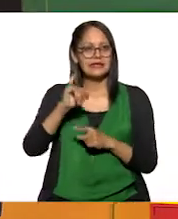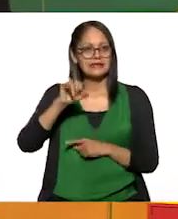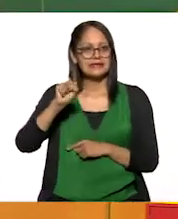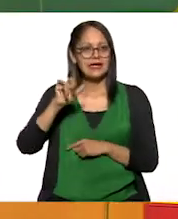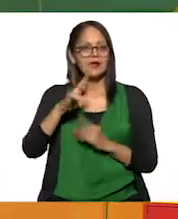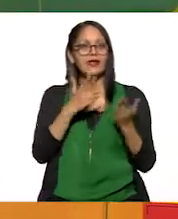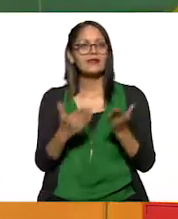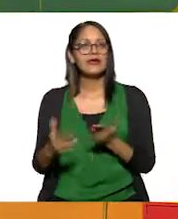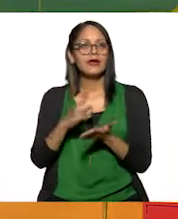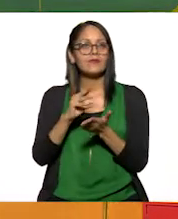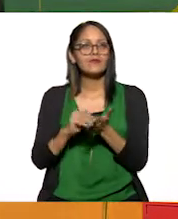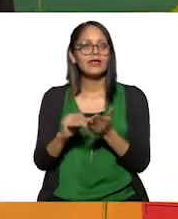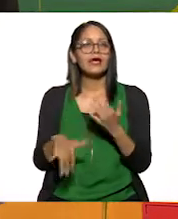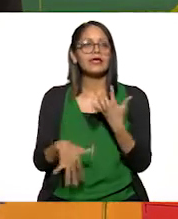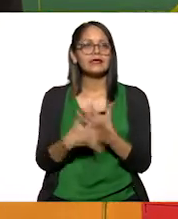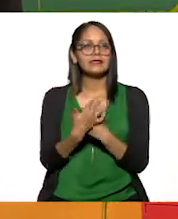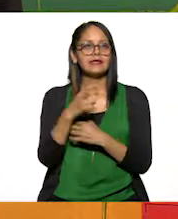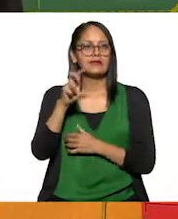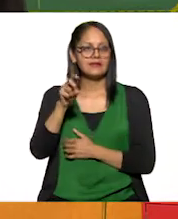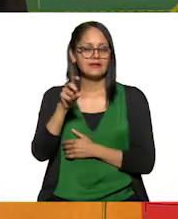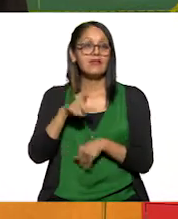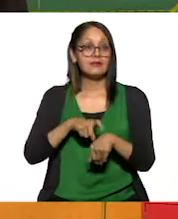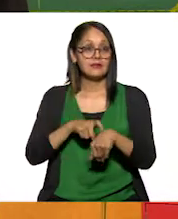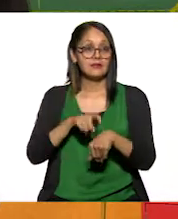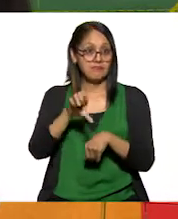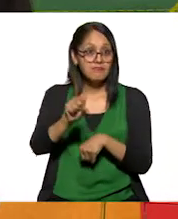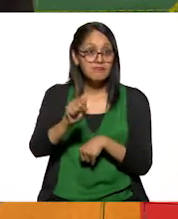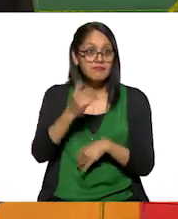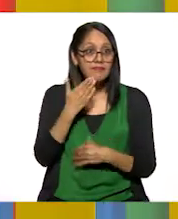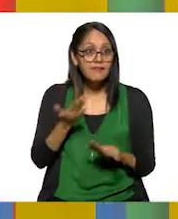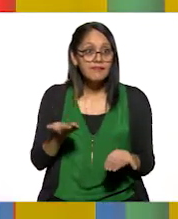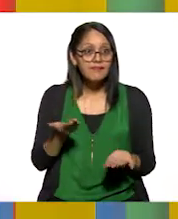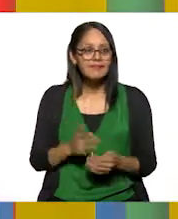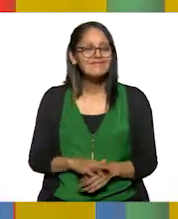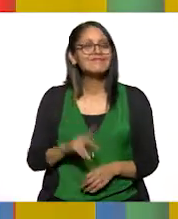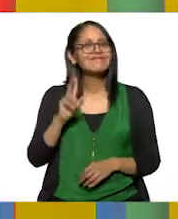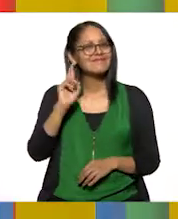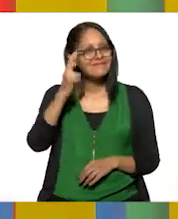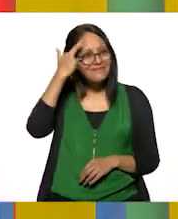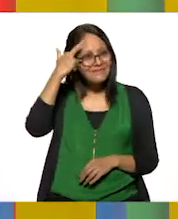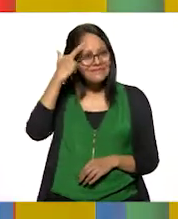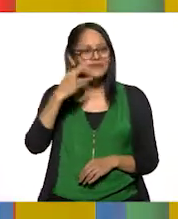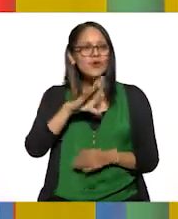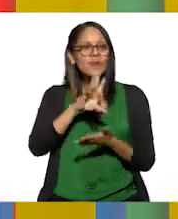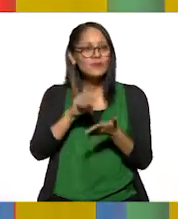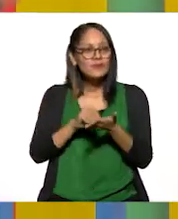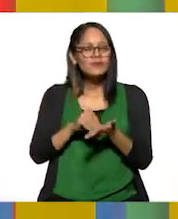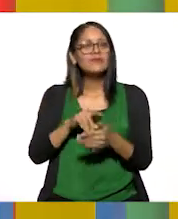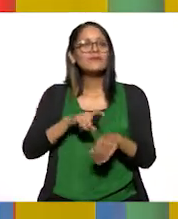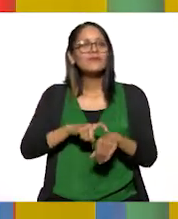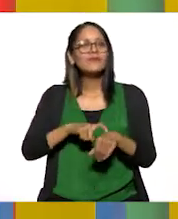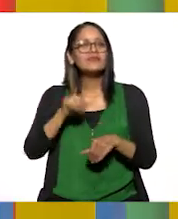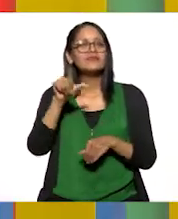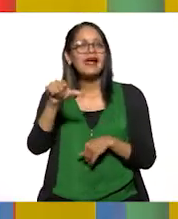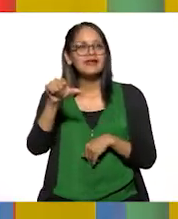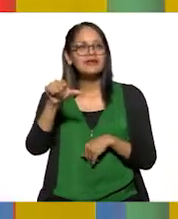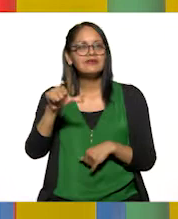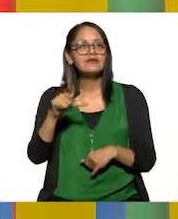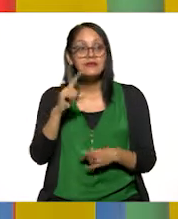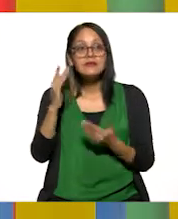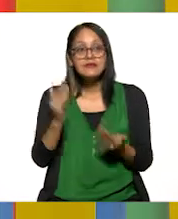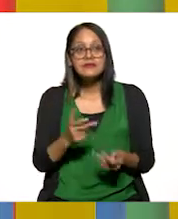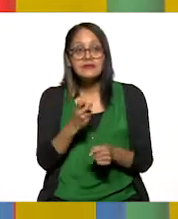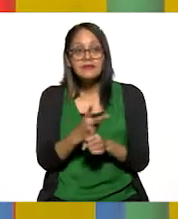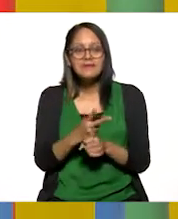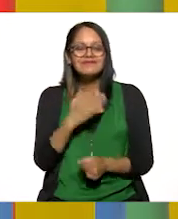llegó a la boda a las 15:30. ¿Llegó a tiempo? Recuerden que la boda era a las 16 horas. ¿Llegó a tiempo?